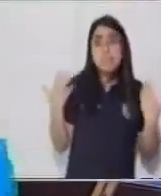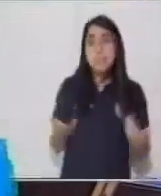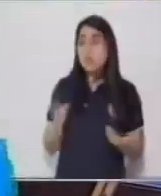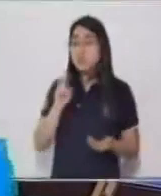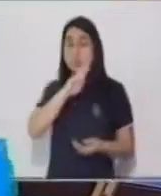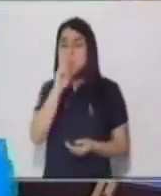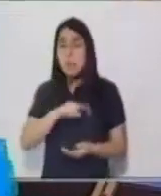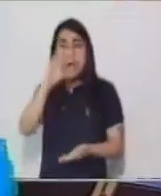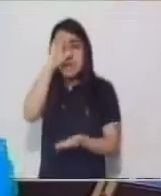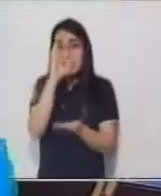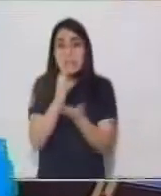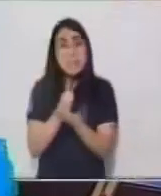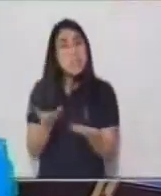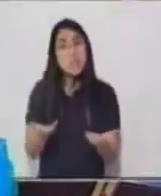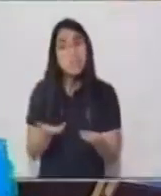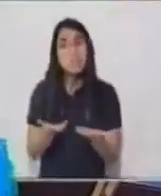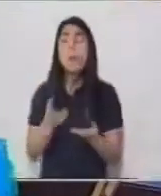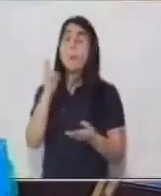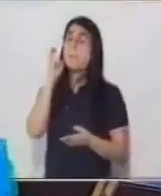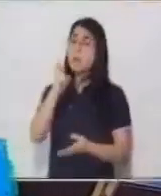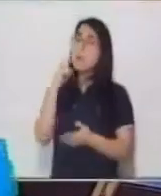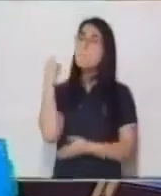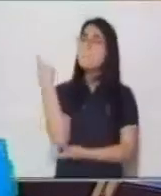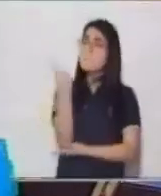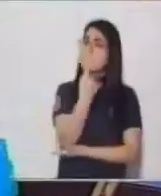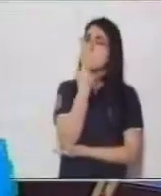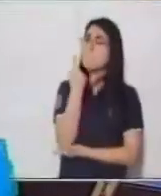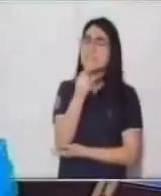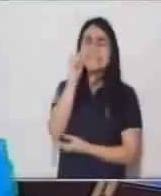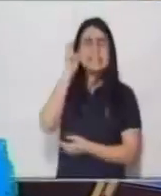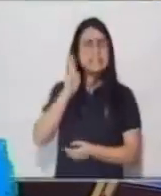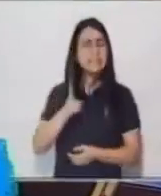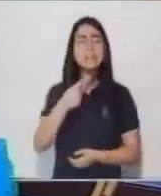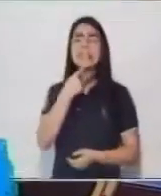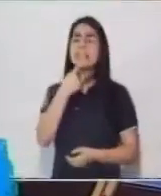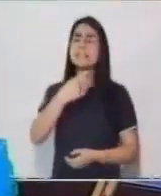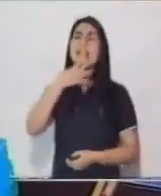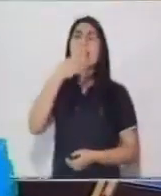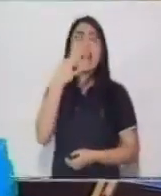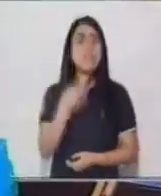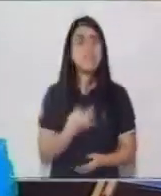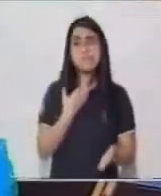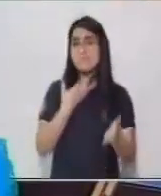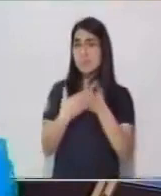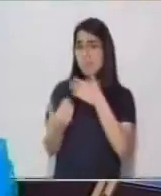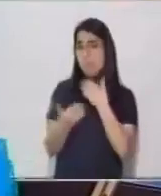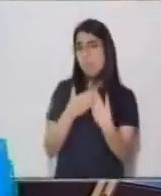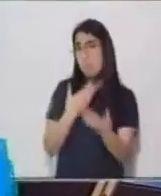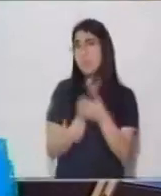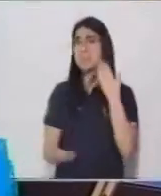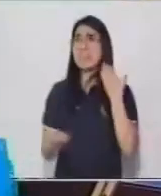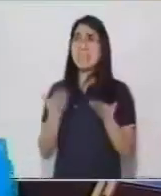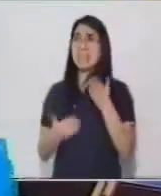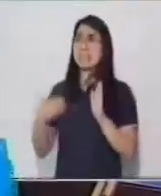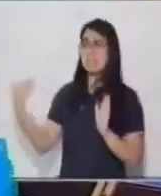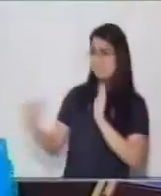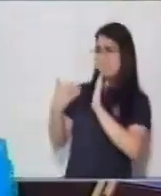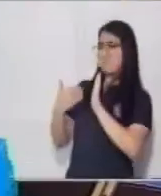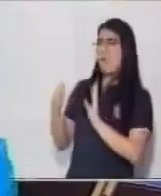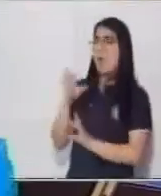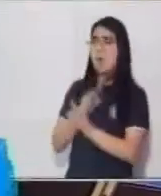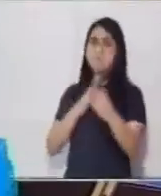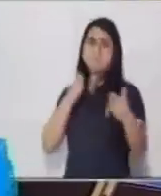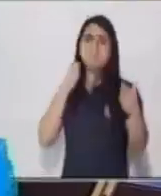la verdad, por mucho que nos afecte o por dolorosa que pueda ser con la otra persona. Siempre y